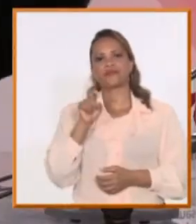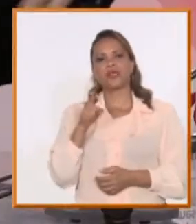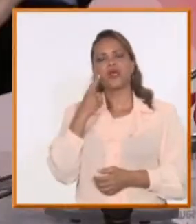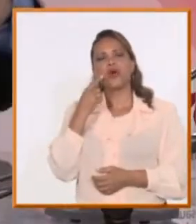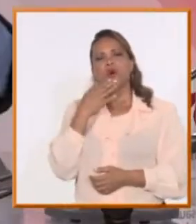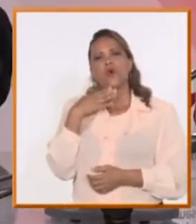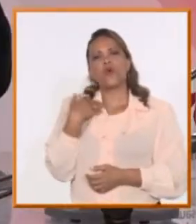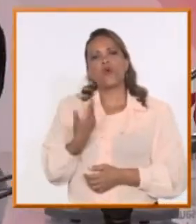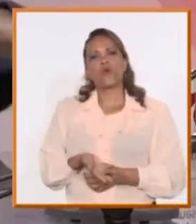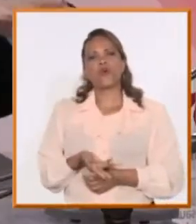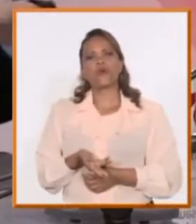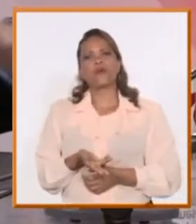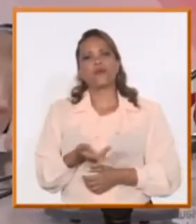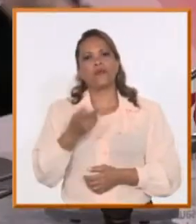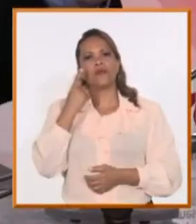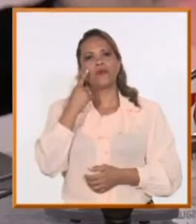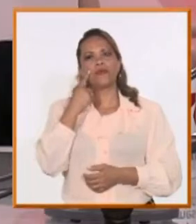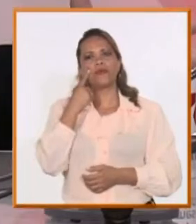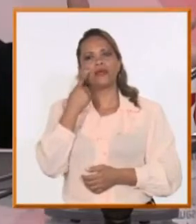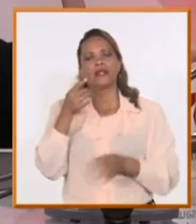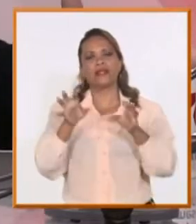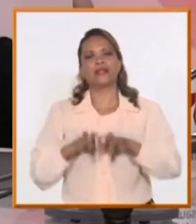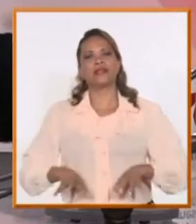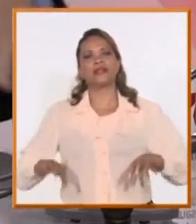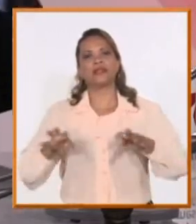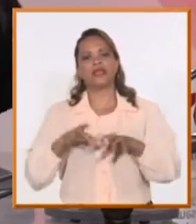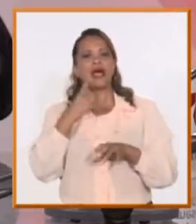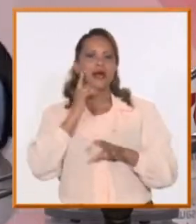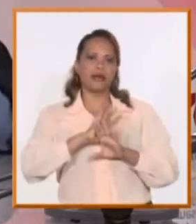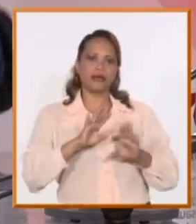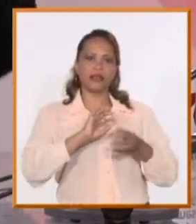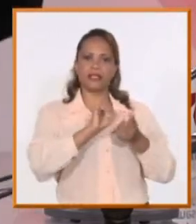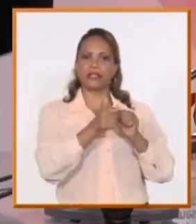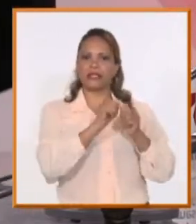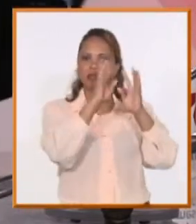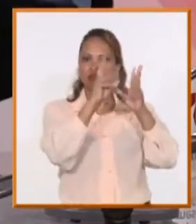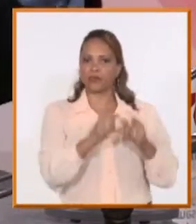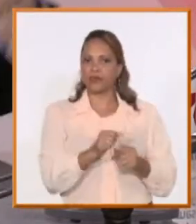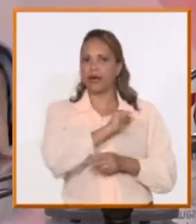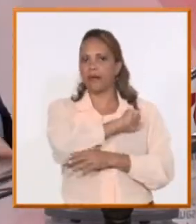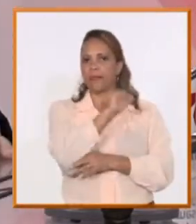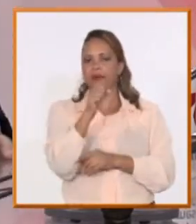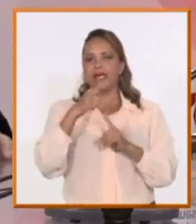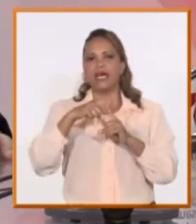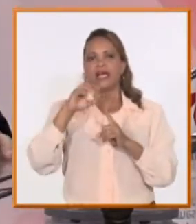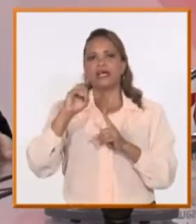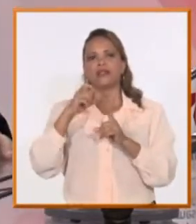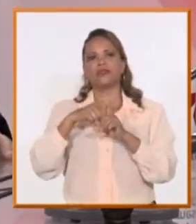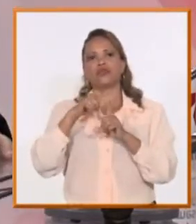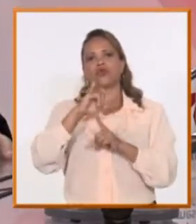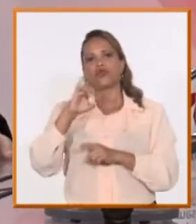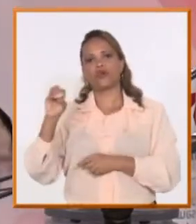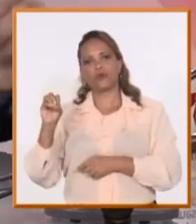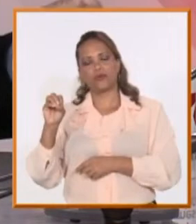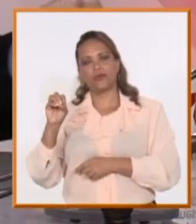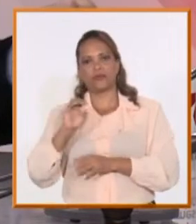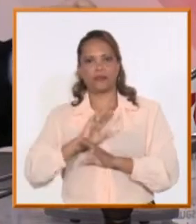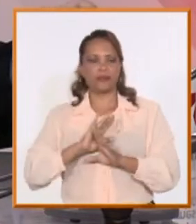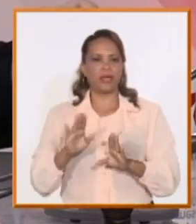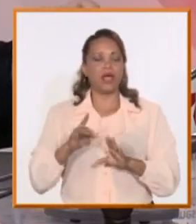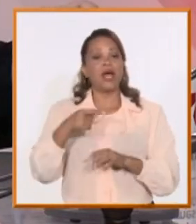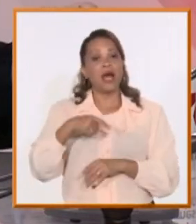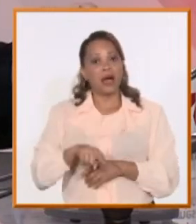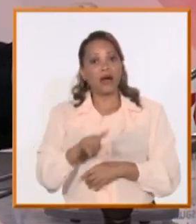ven? Sobre todo, yo creo, una de las cosas fundamentales, ya dio resultado en Tokio, y espero, por supuesto, que la dirección del INDER también lo haga así, es que hay que